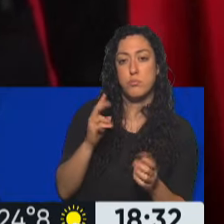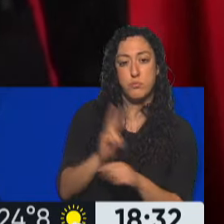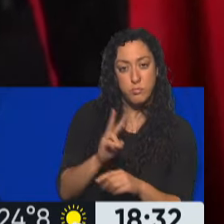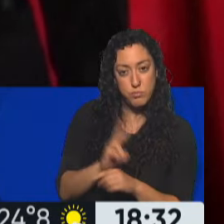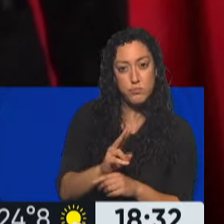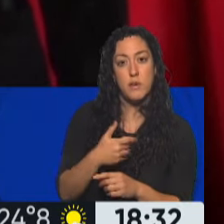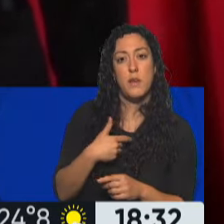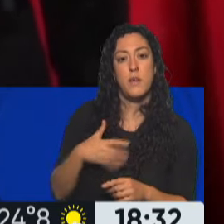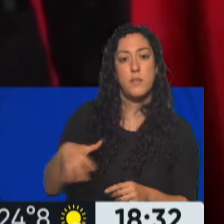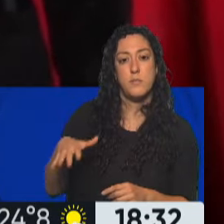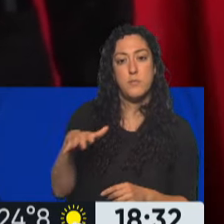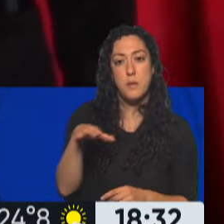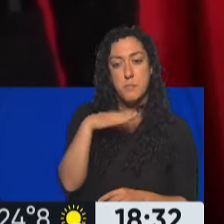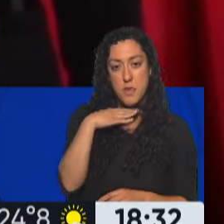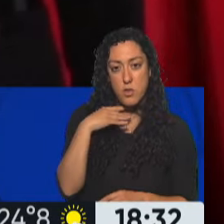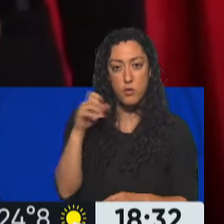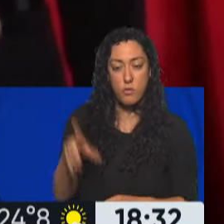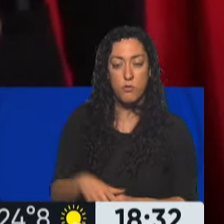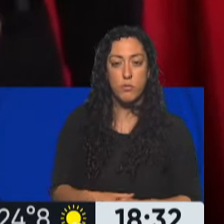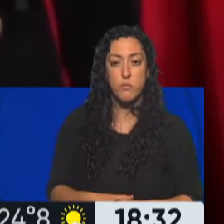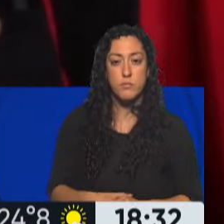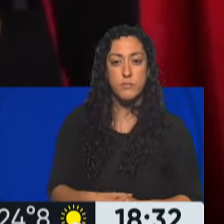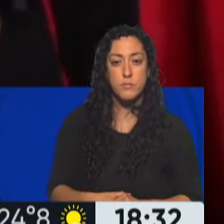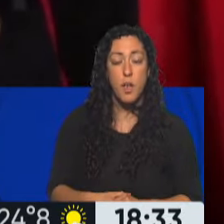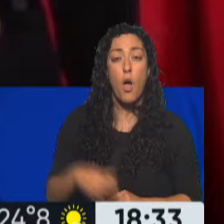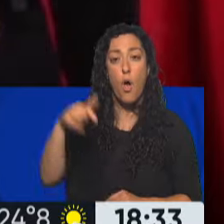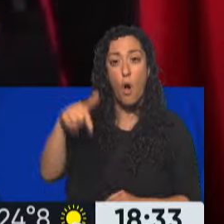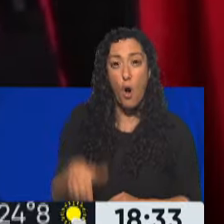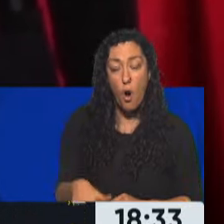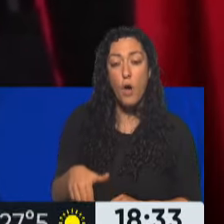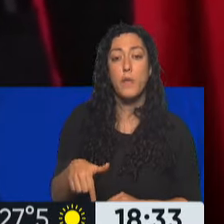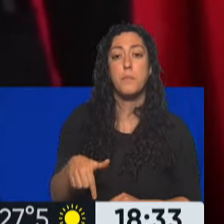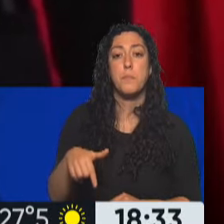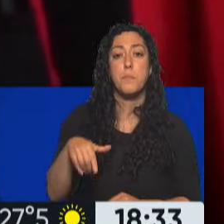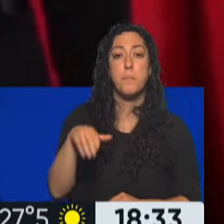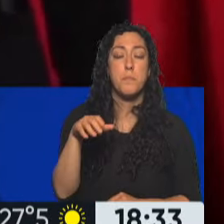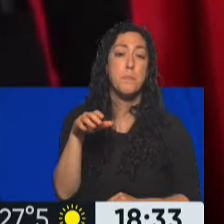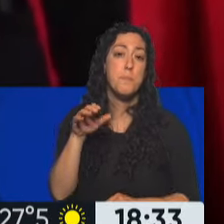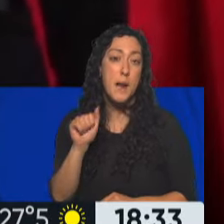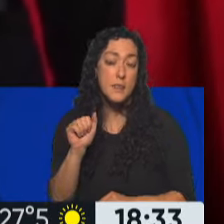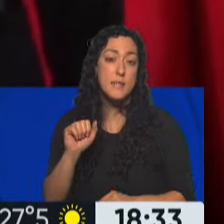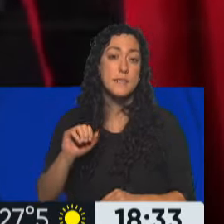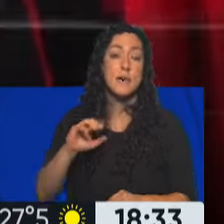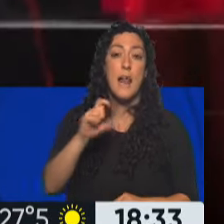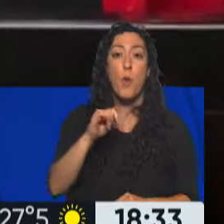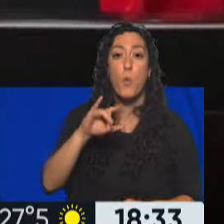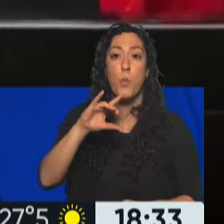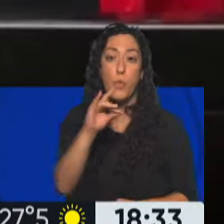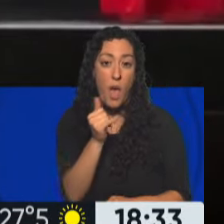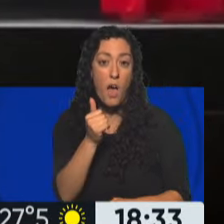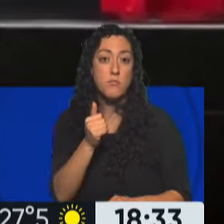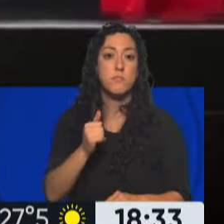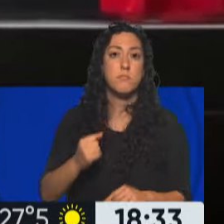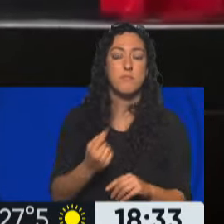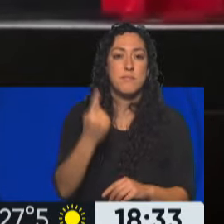los Estados Unidos Mexicanos. Este martes, Claudia Sheinbaum asumió la presidencia de México y se aseguró un lugar en la historia